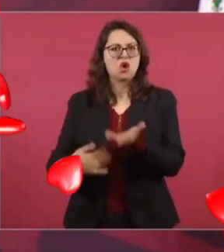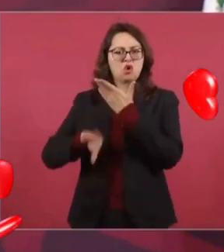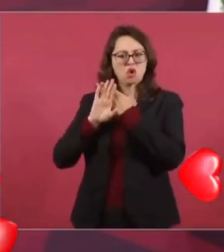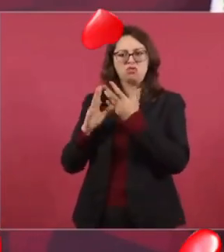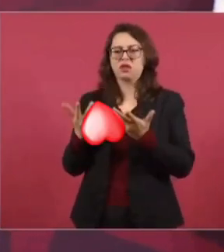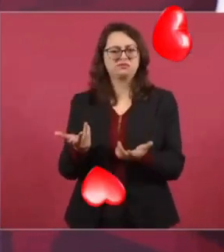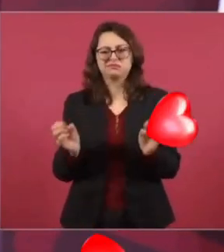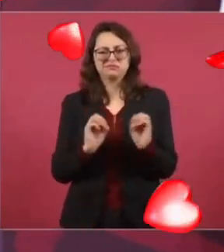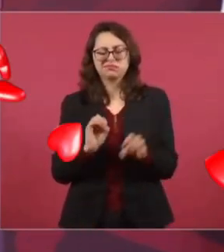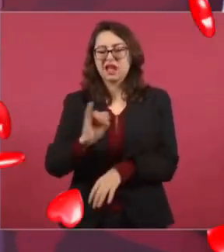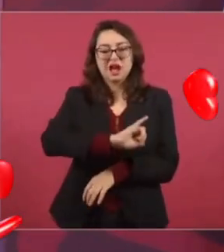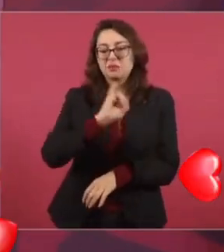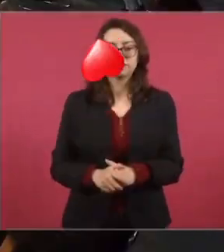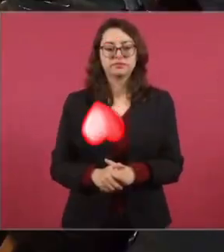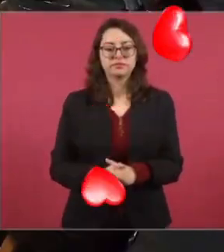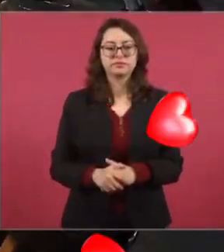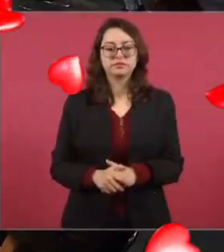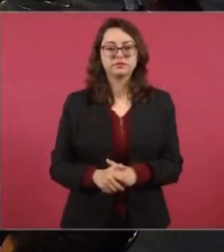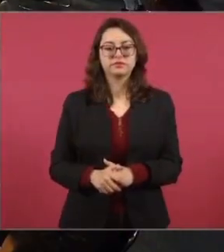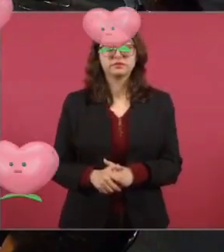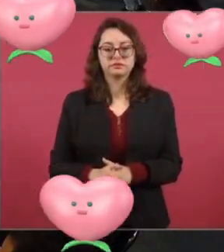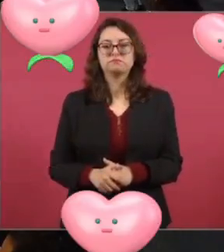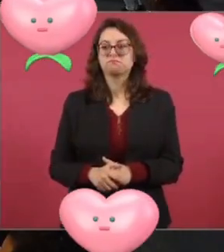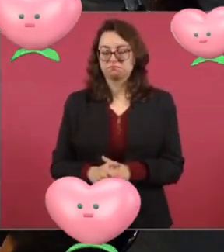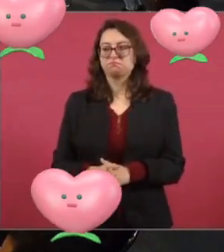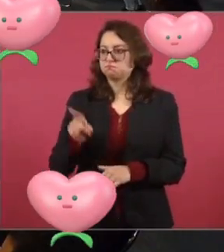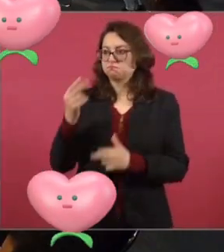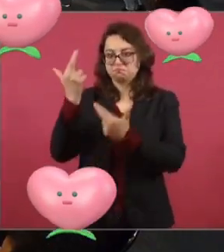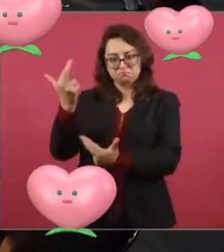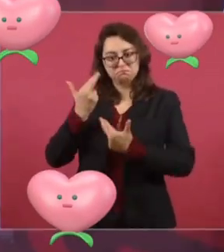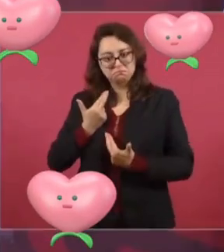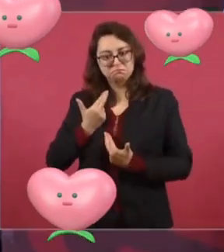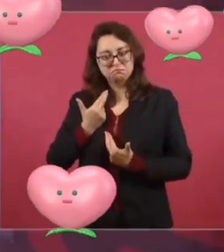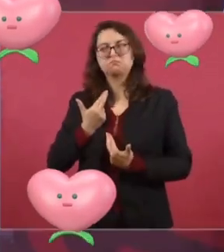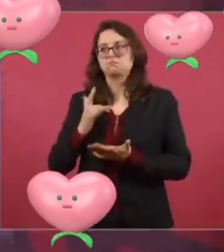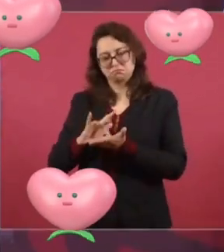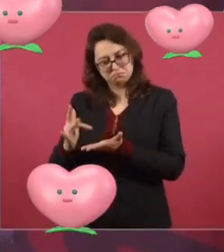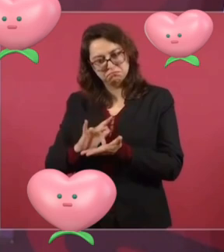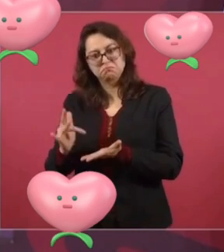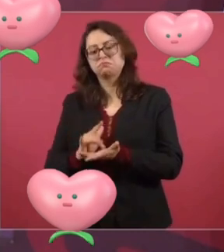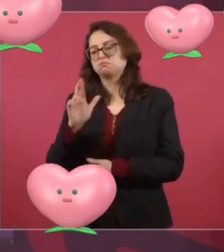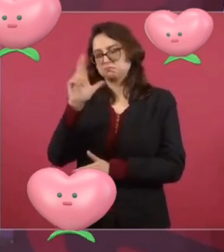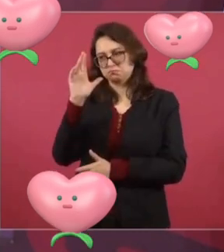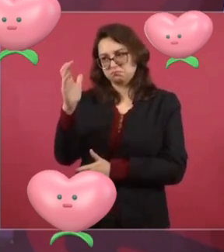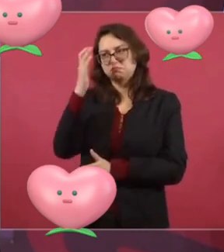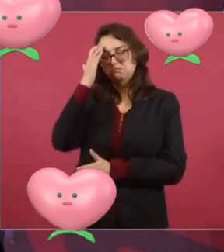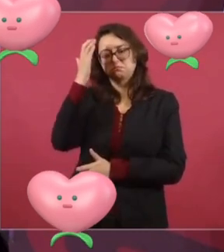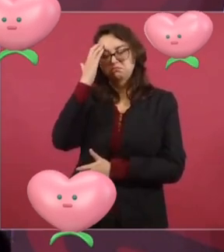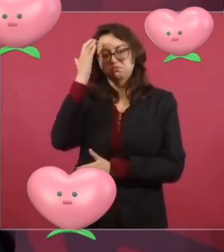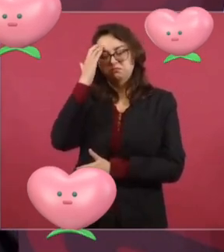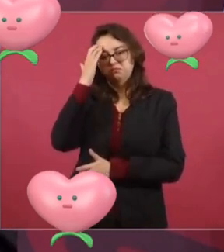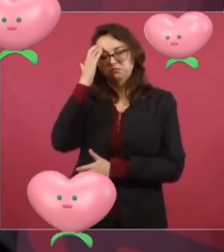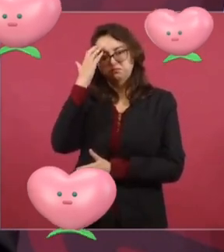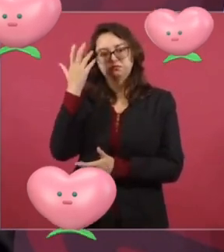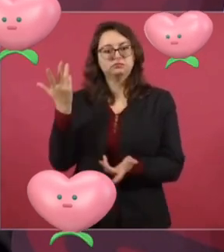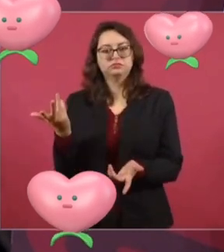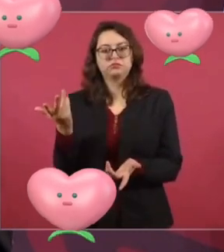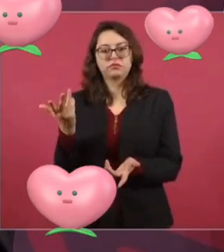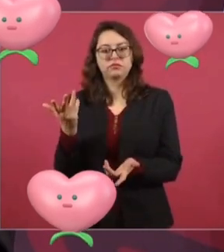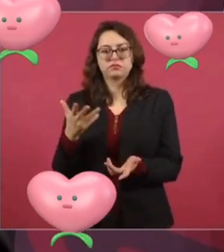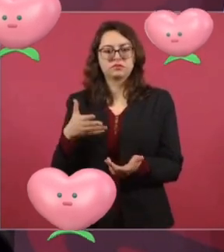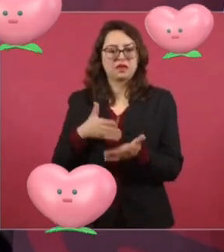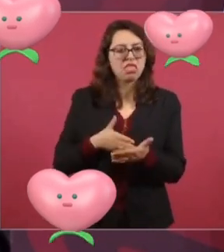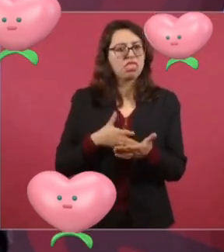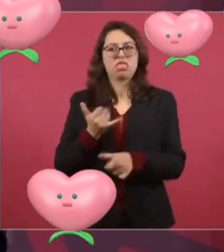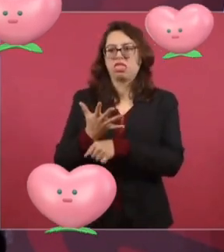en contra del gobierno federal. Ha sido muy respetuoso y se lo agradecemos, se lo reconocemos. No hemos tenido ningún